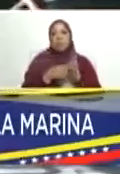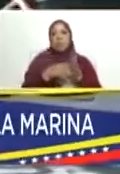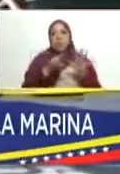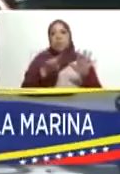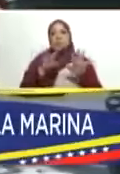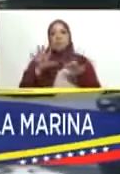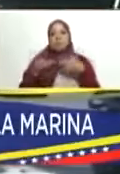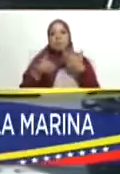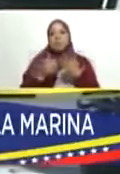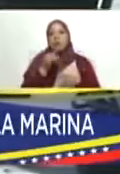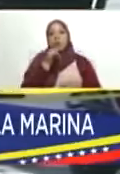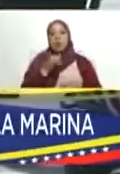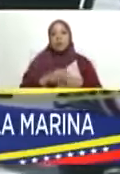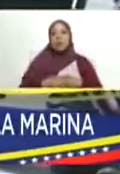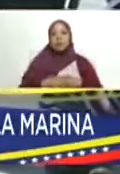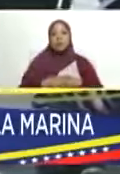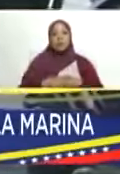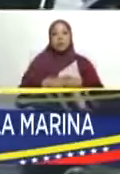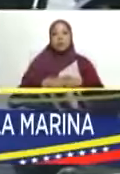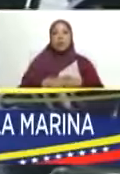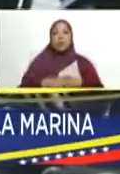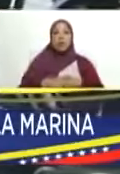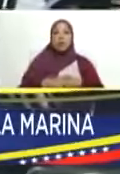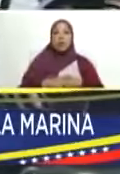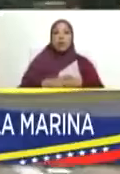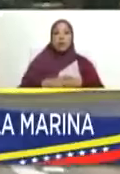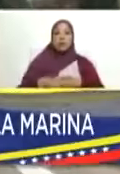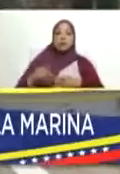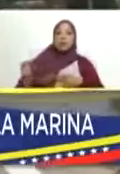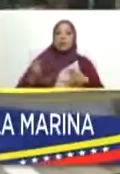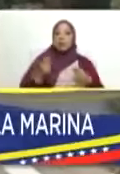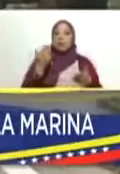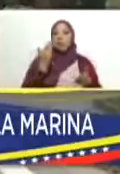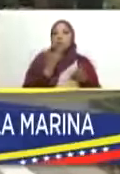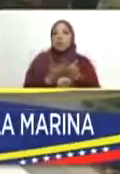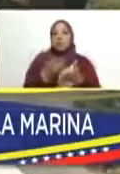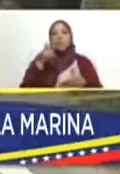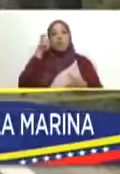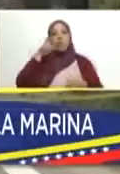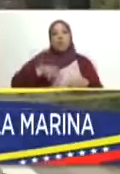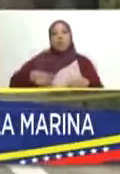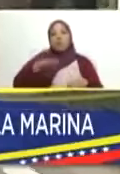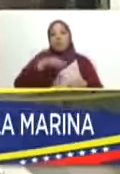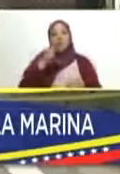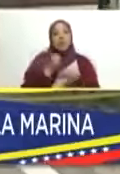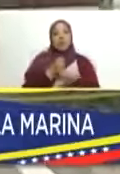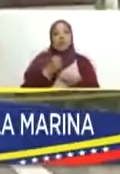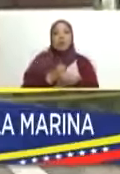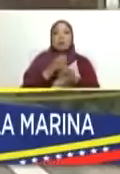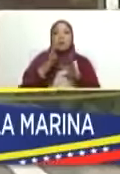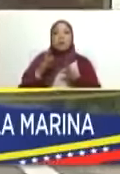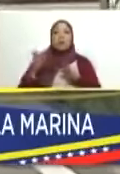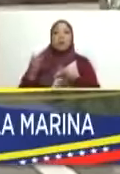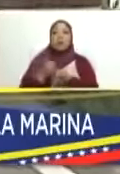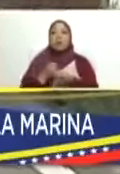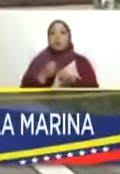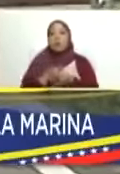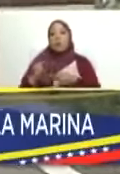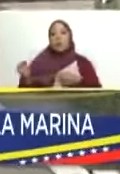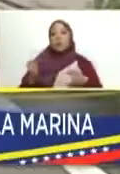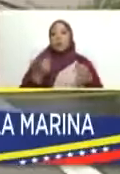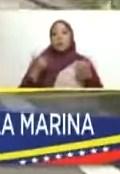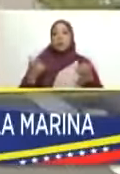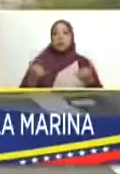iglesias. Por esta obra tan importante que ha desarrollado nuestro gobernador Alejandro Terán, para así de esta forma de